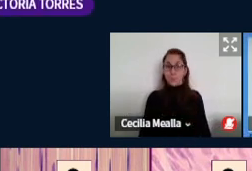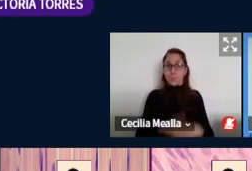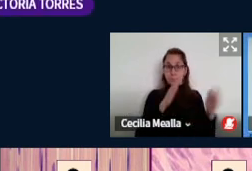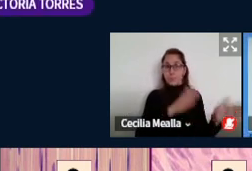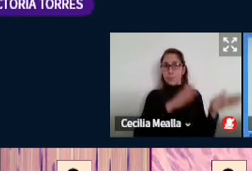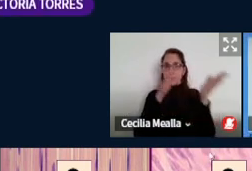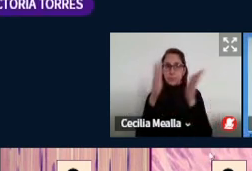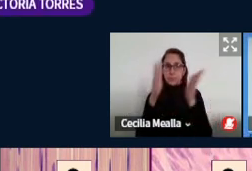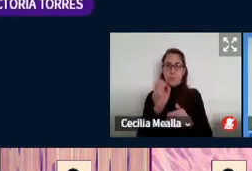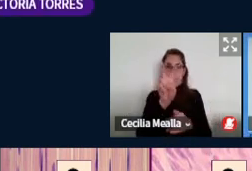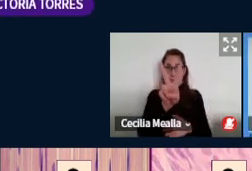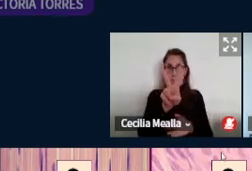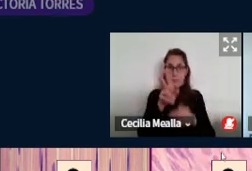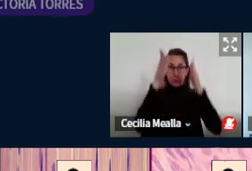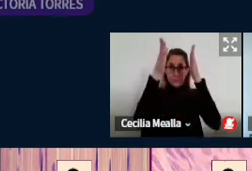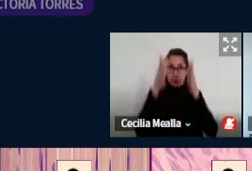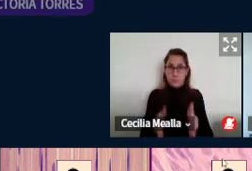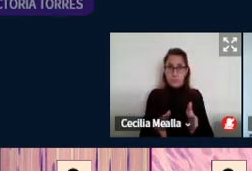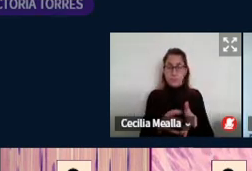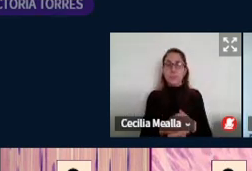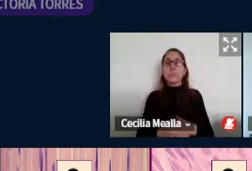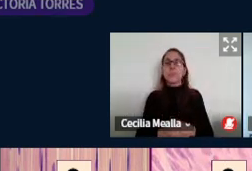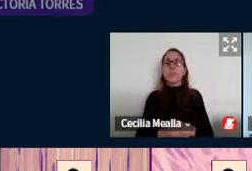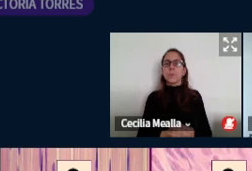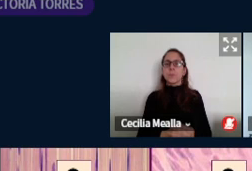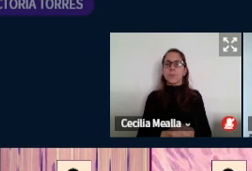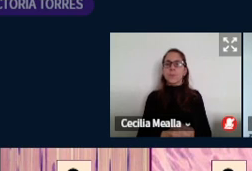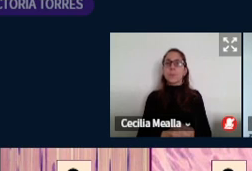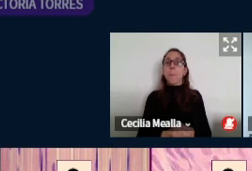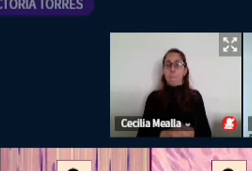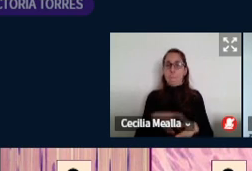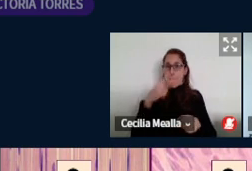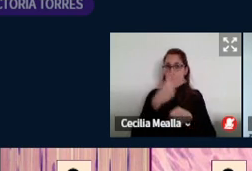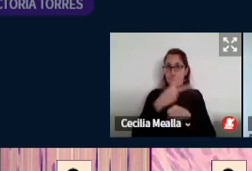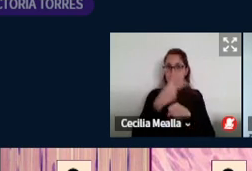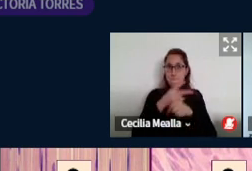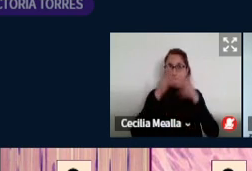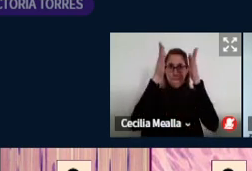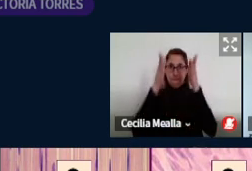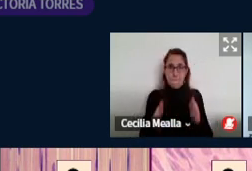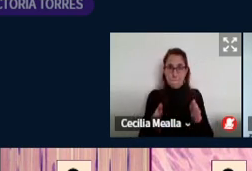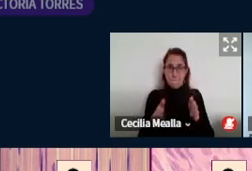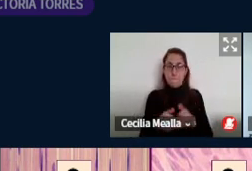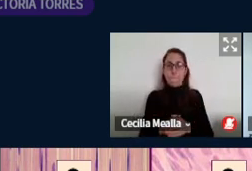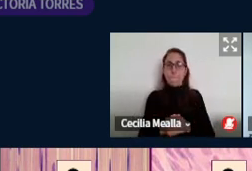¿Seguimos a la otra? Sí. Bueno, entonces, en la imagen del medio,